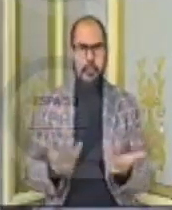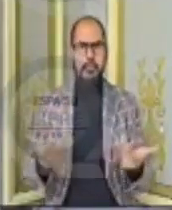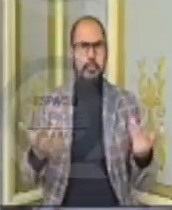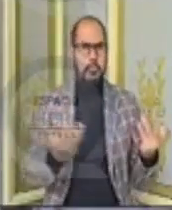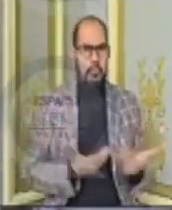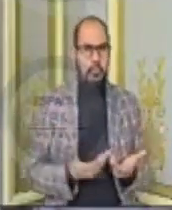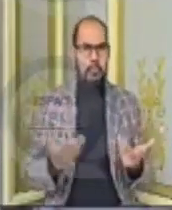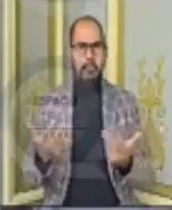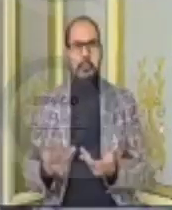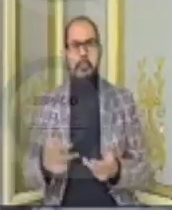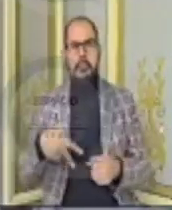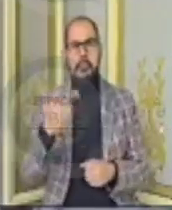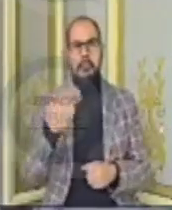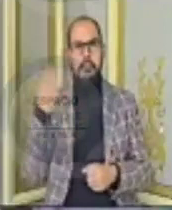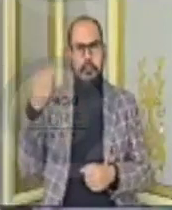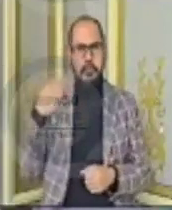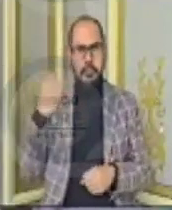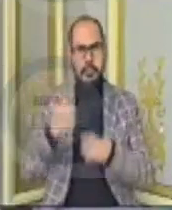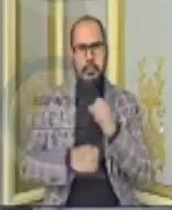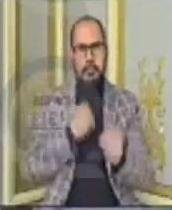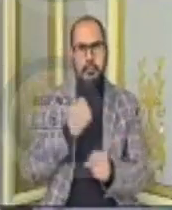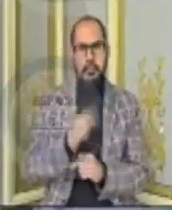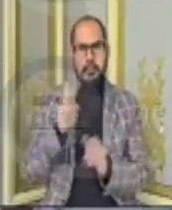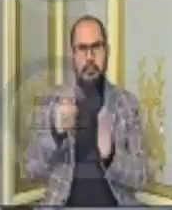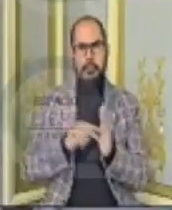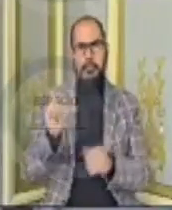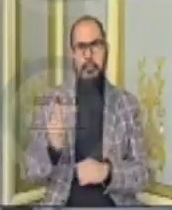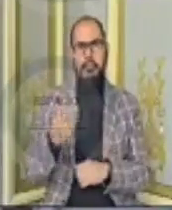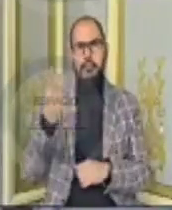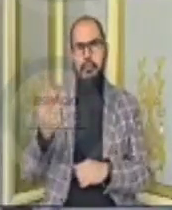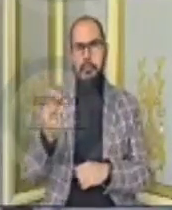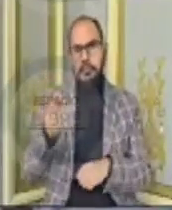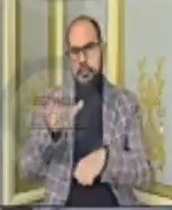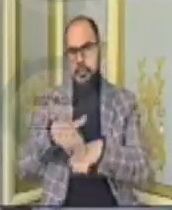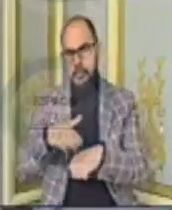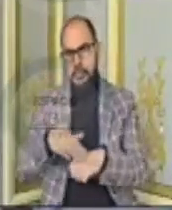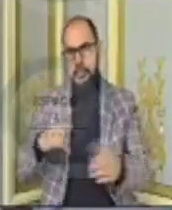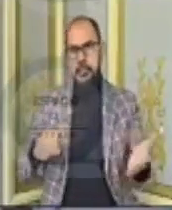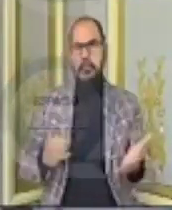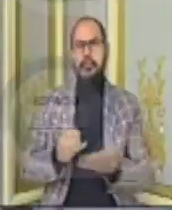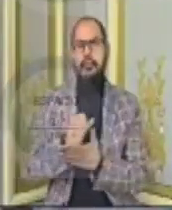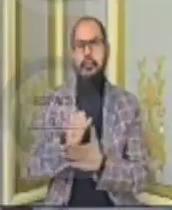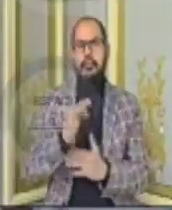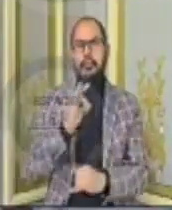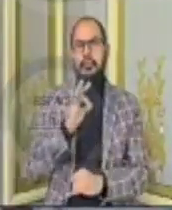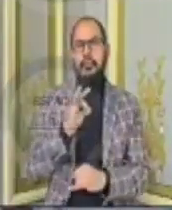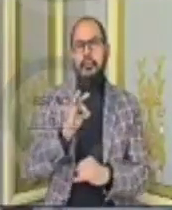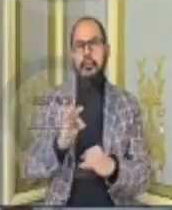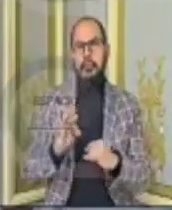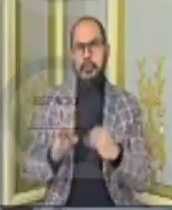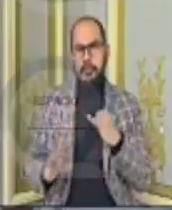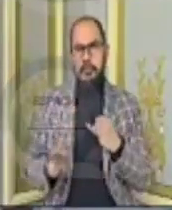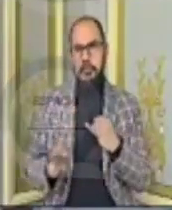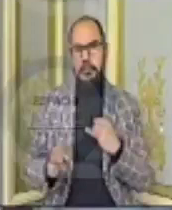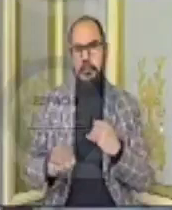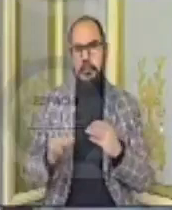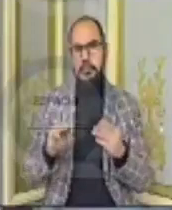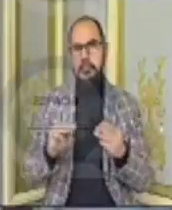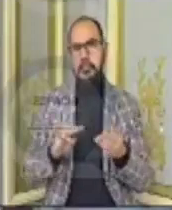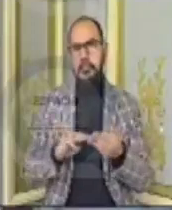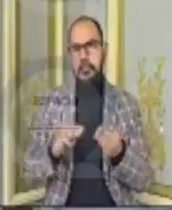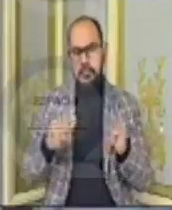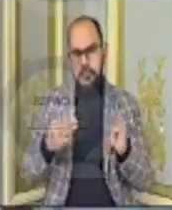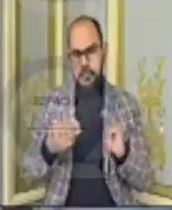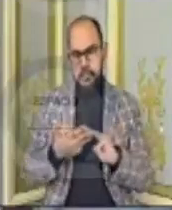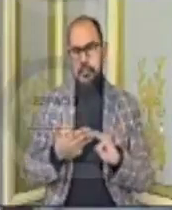hasta el 13 de marzo de 2023 que se notifica la resolución al último medio de defensa que se